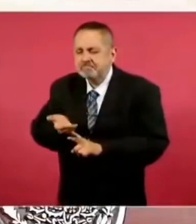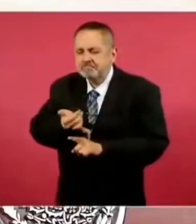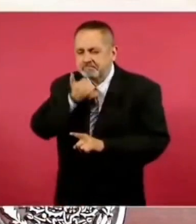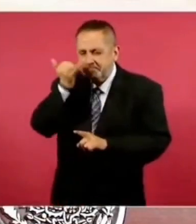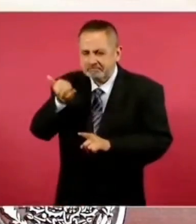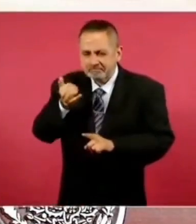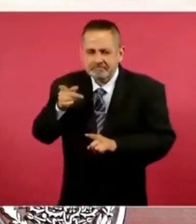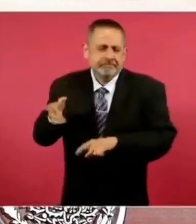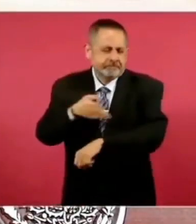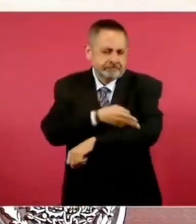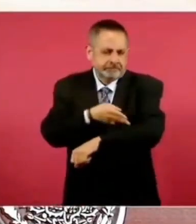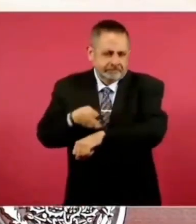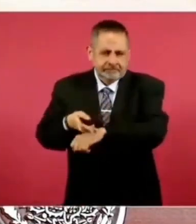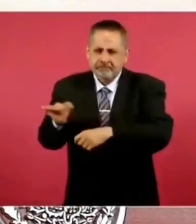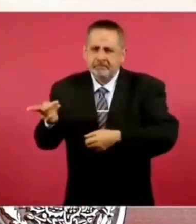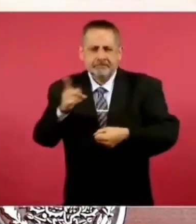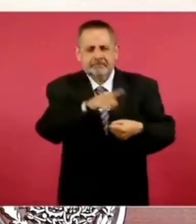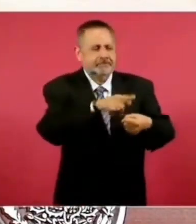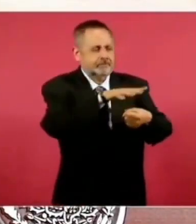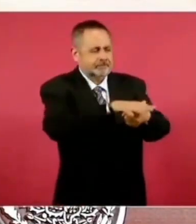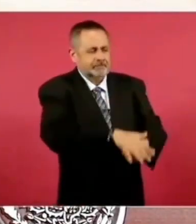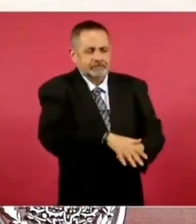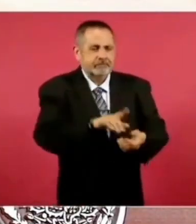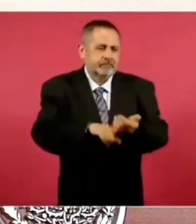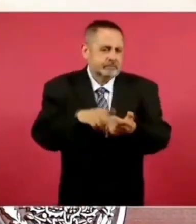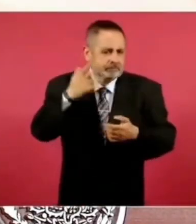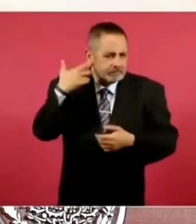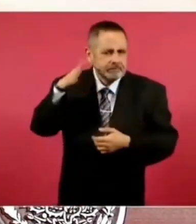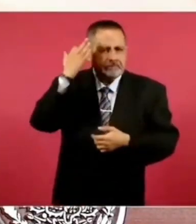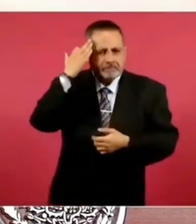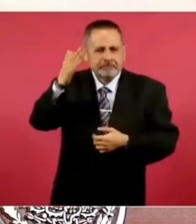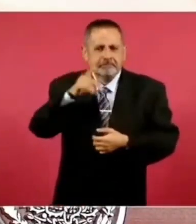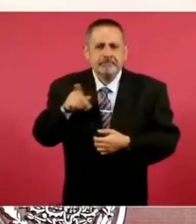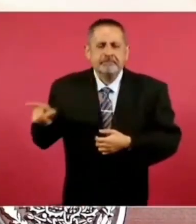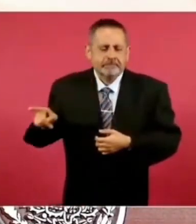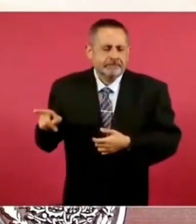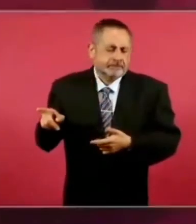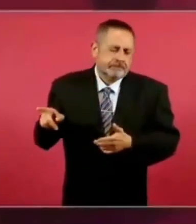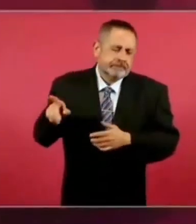de represión a periodistas en su